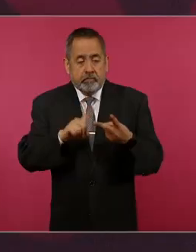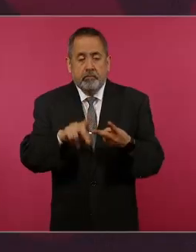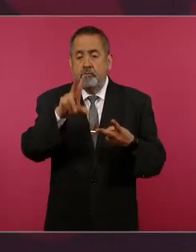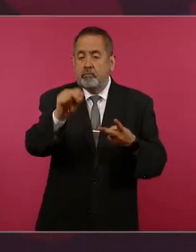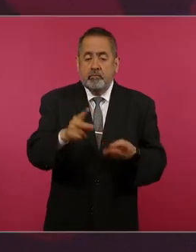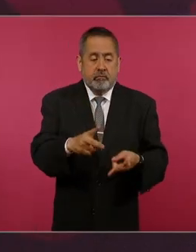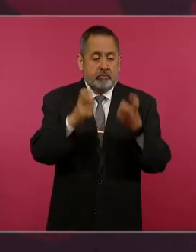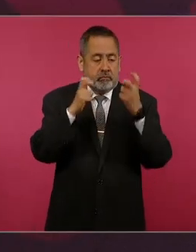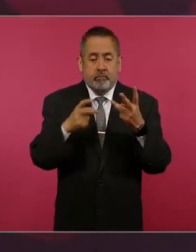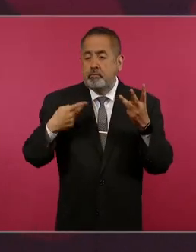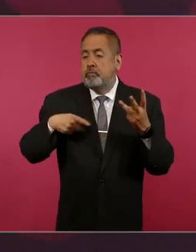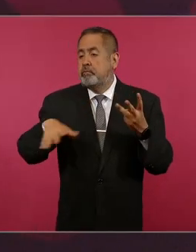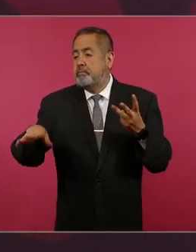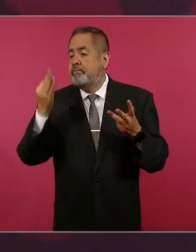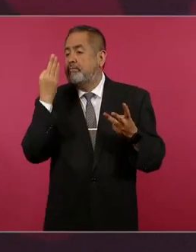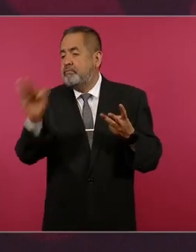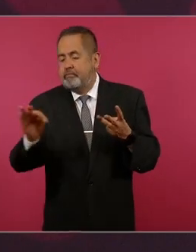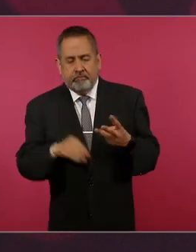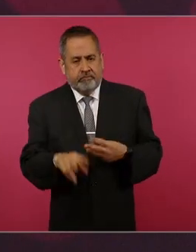no traicionar.